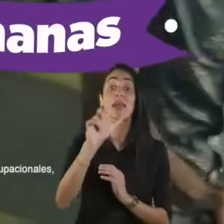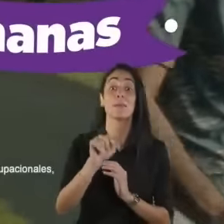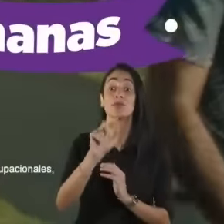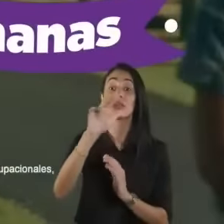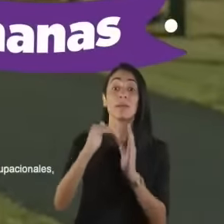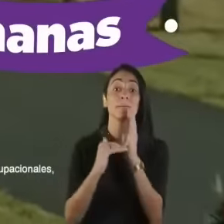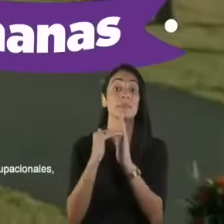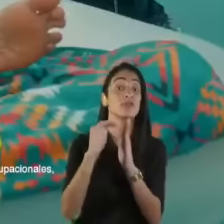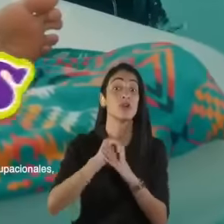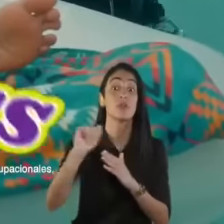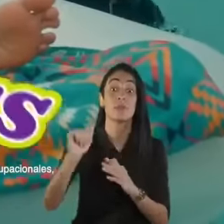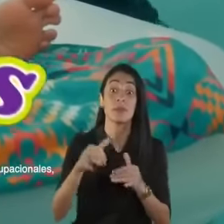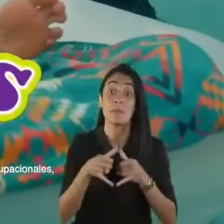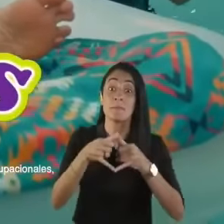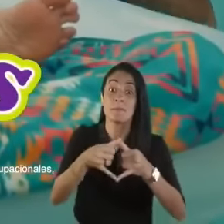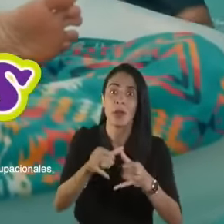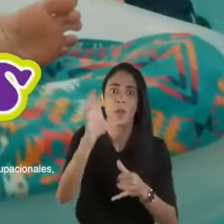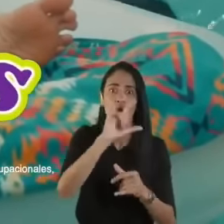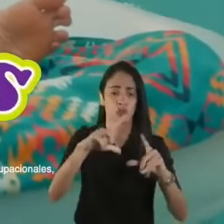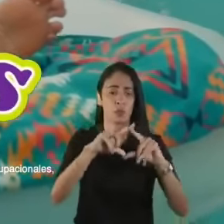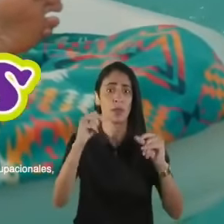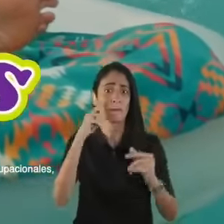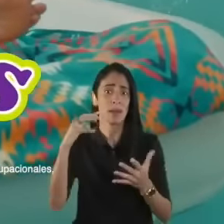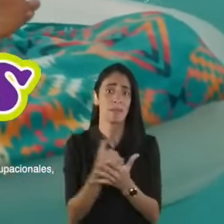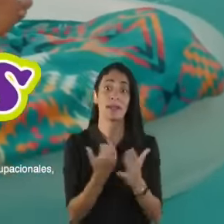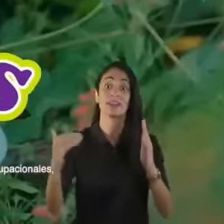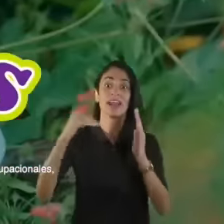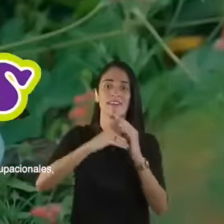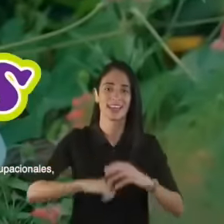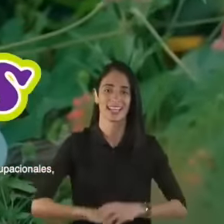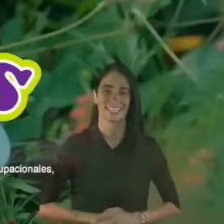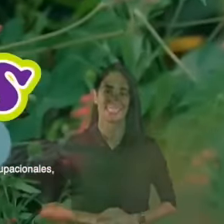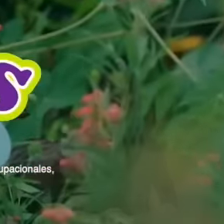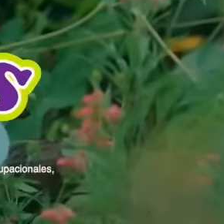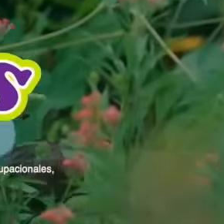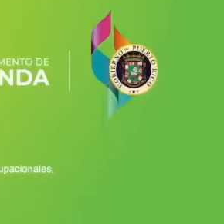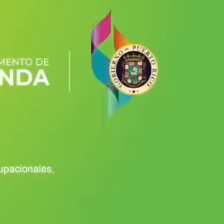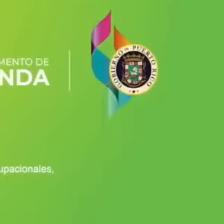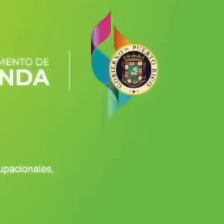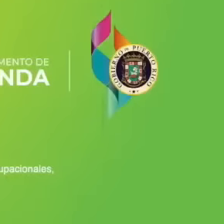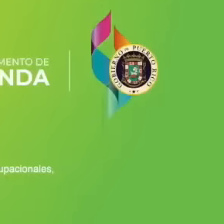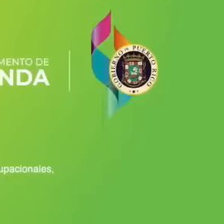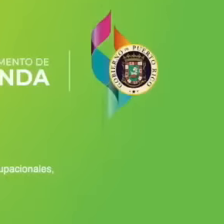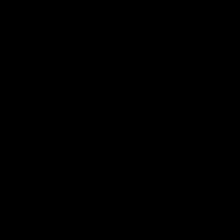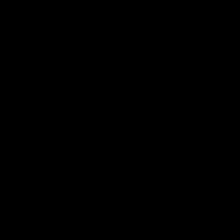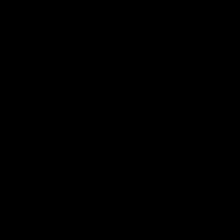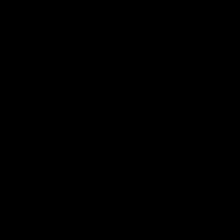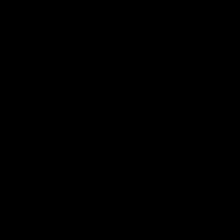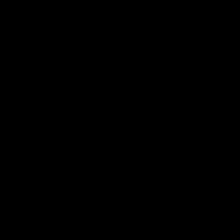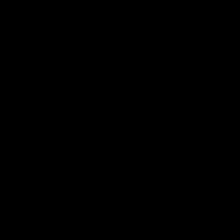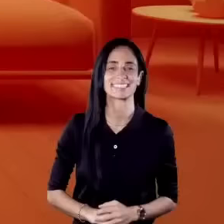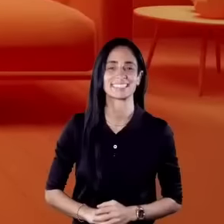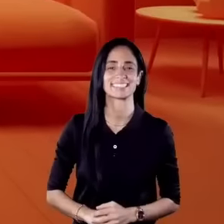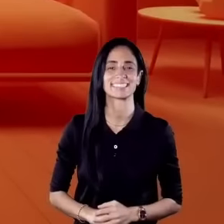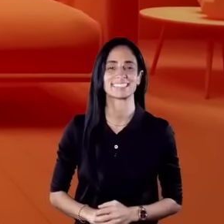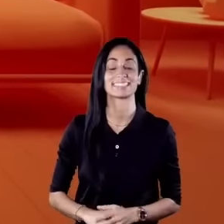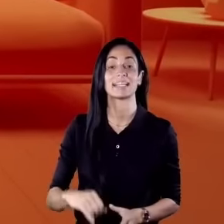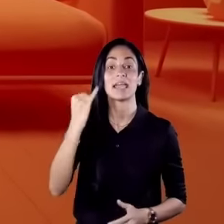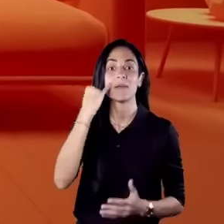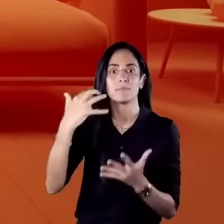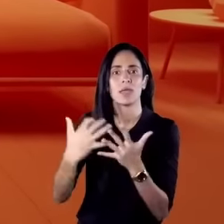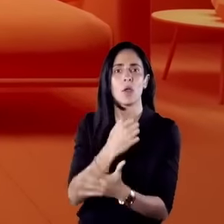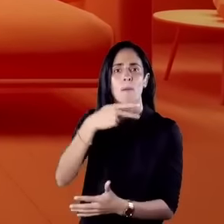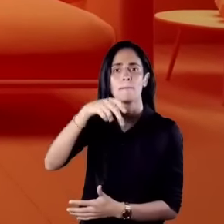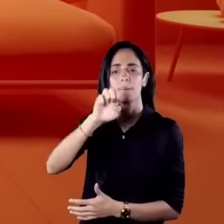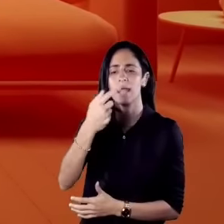partes, repartiendo más de 3.3 millones en premios. Busca tu billete para que te pegues otra vez. Si yo me pego en